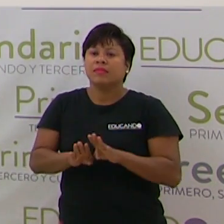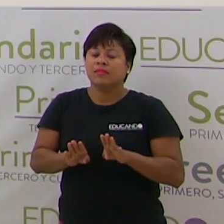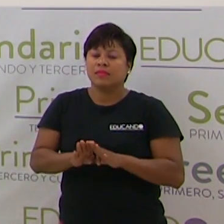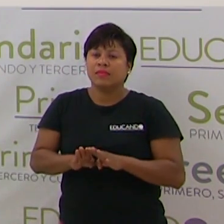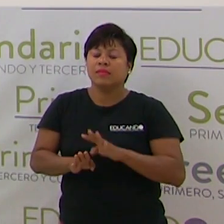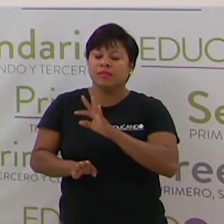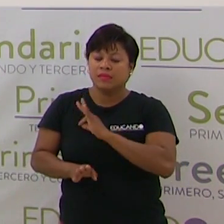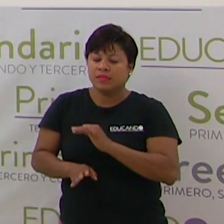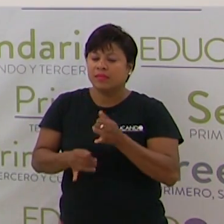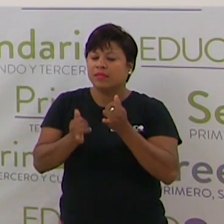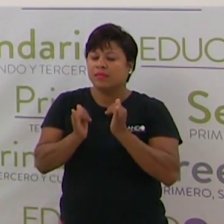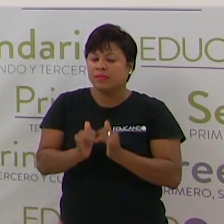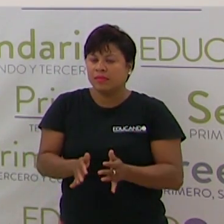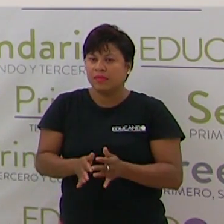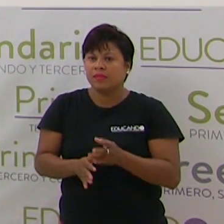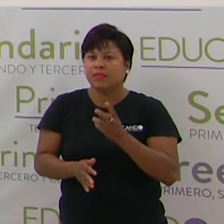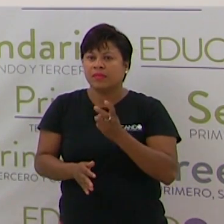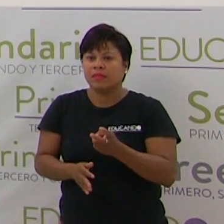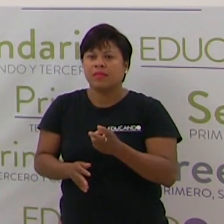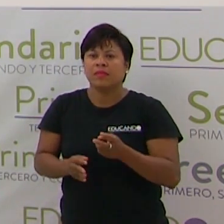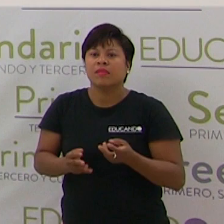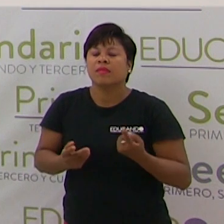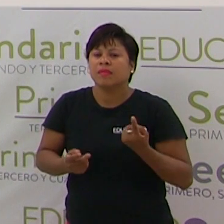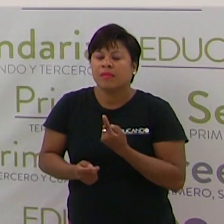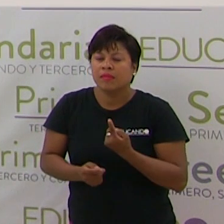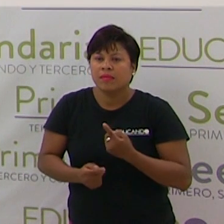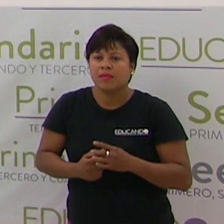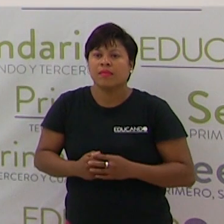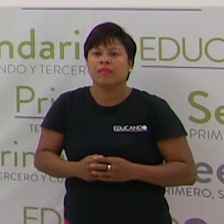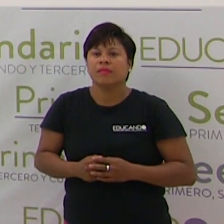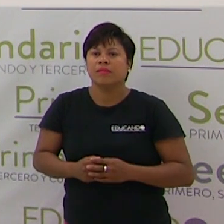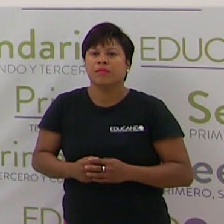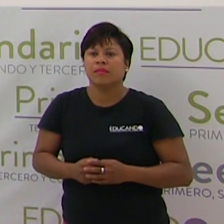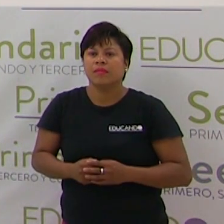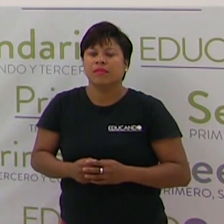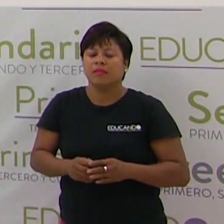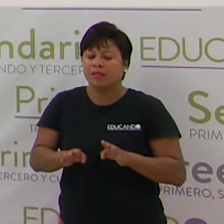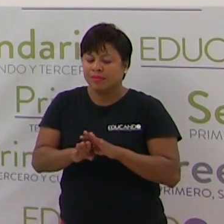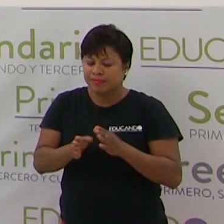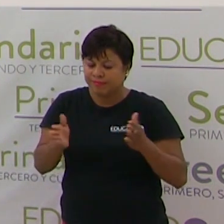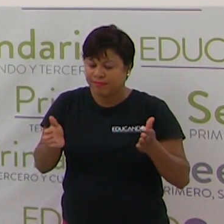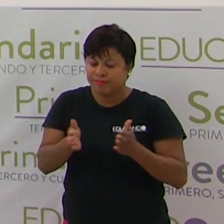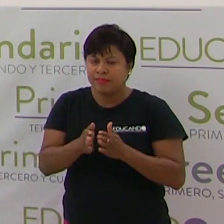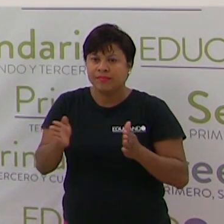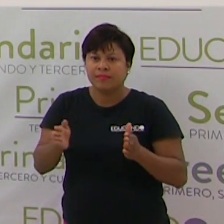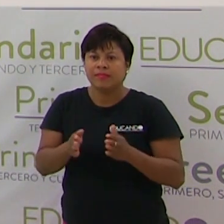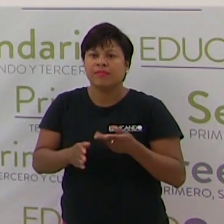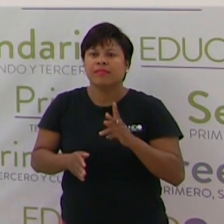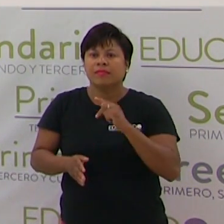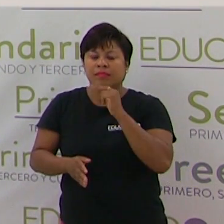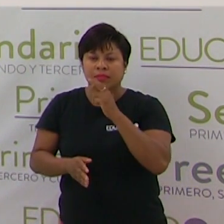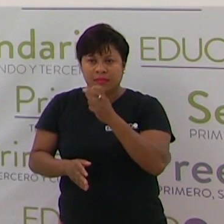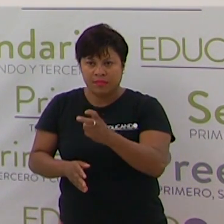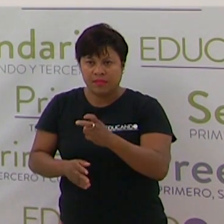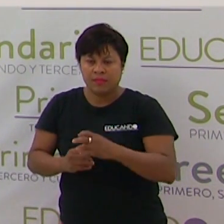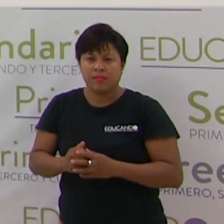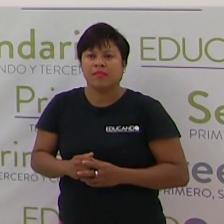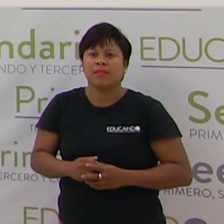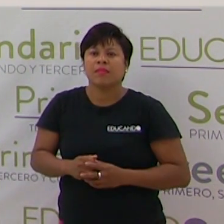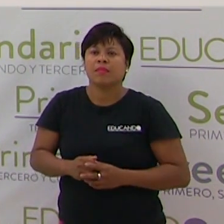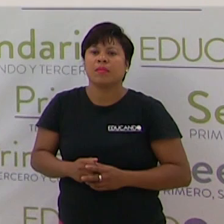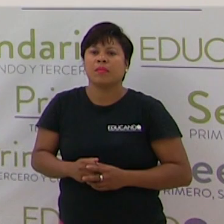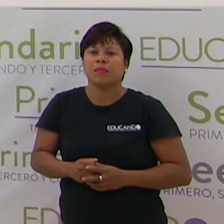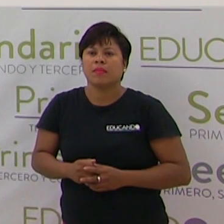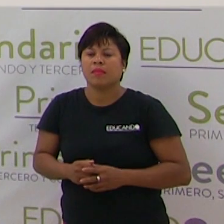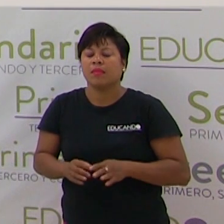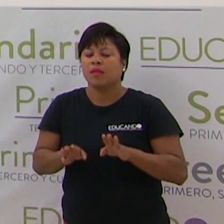a pesar de acorde a qué? Al tamaño, pero también a qué otra cosa? A